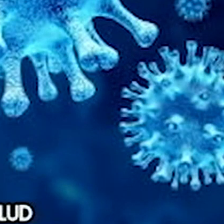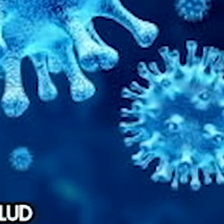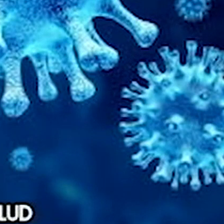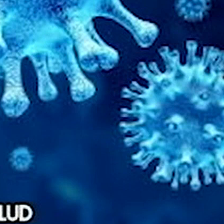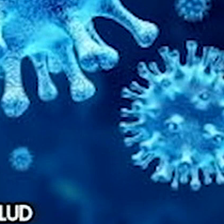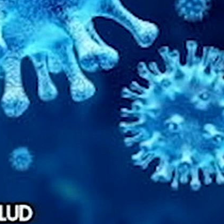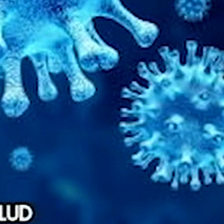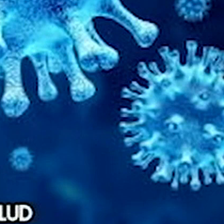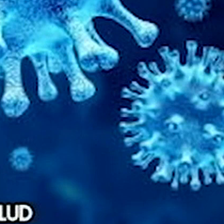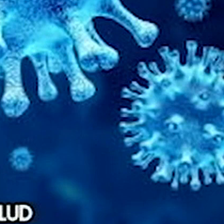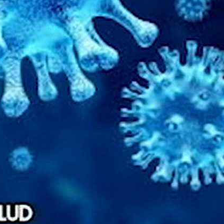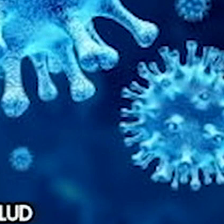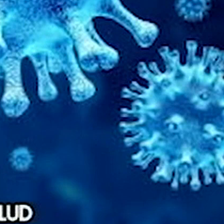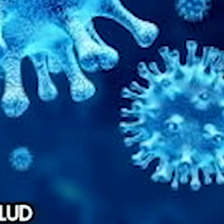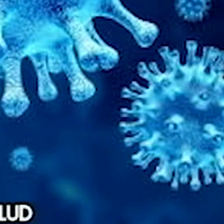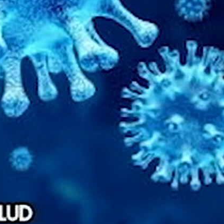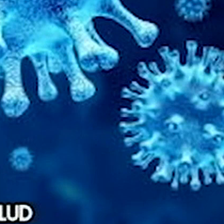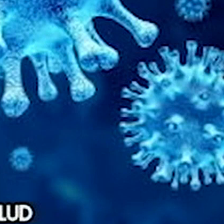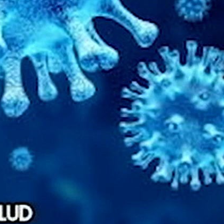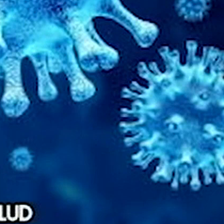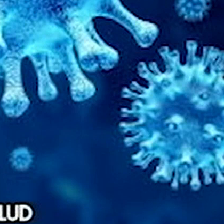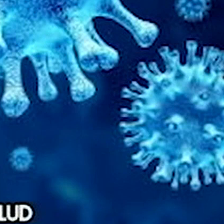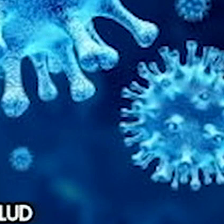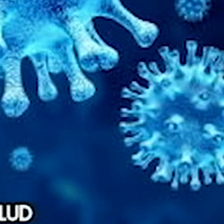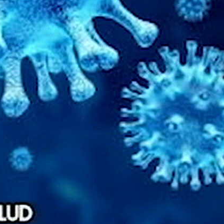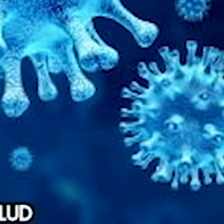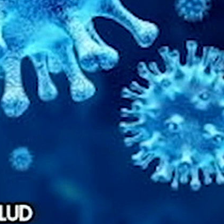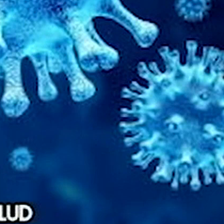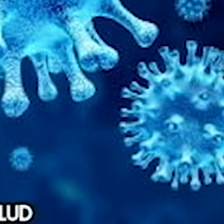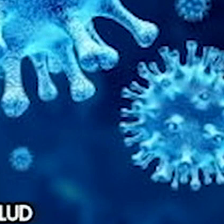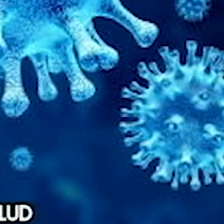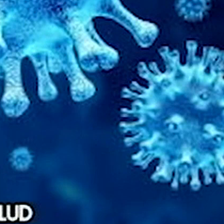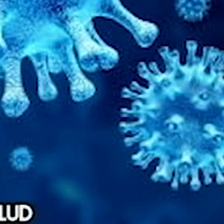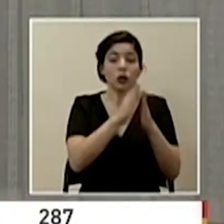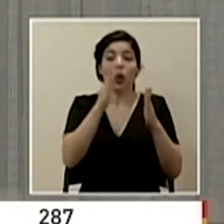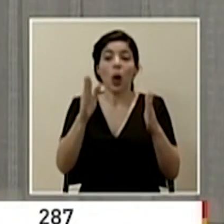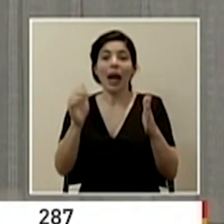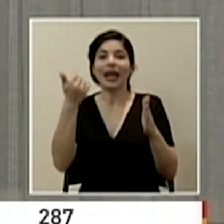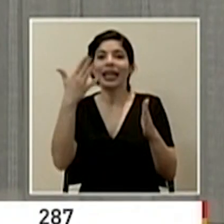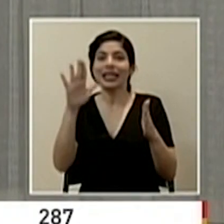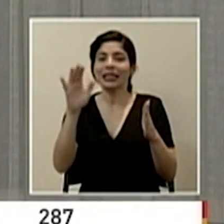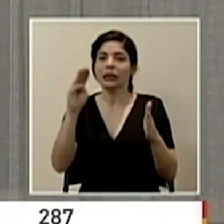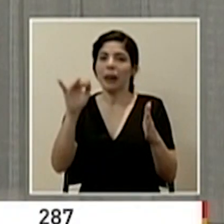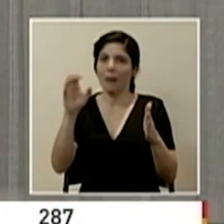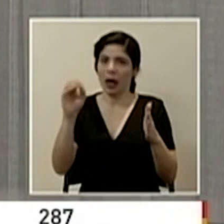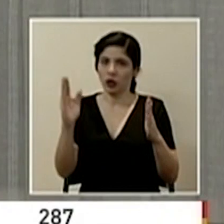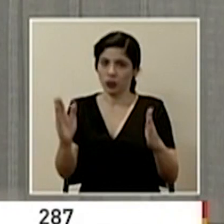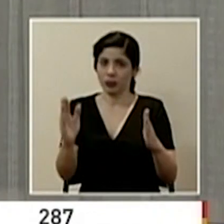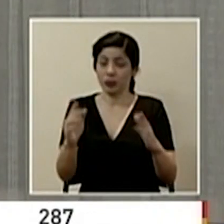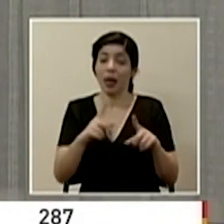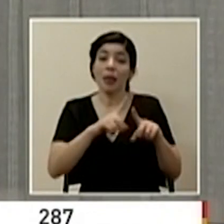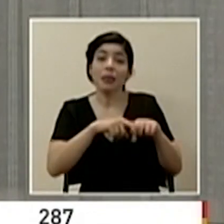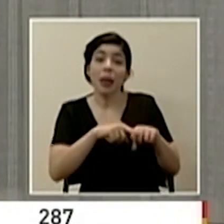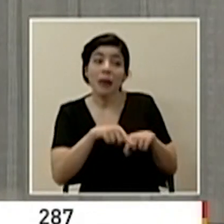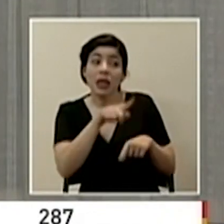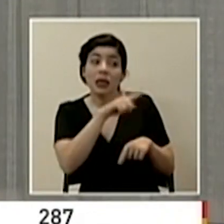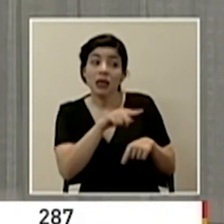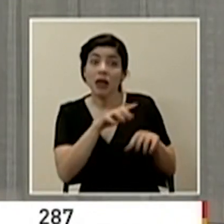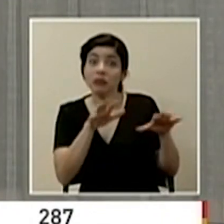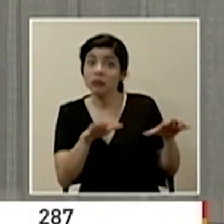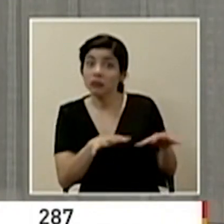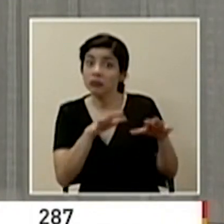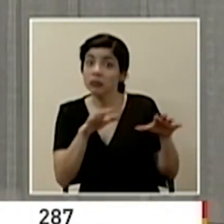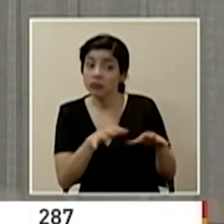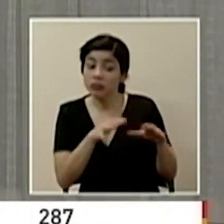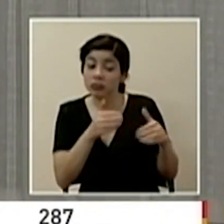de su capacidad. Los alquileres de bicicleta también se habilitan, pero con las medidas de higiene establecidas. Dependiendo de la curva, dependiendo de cómo